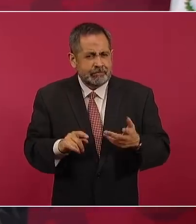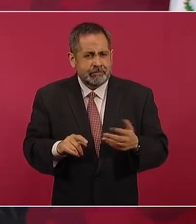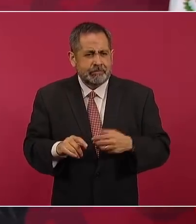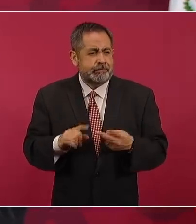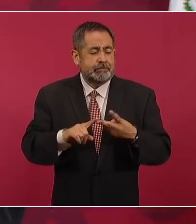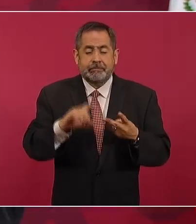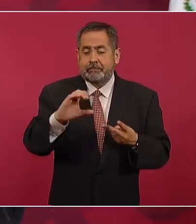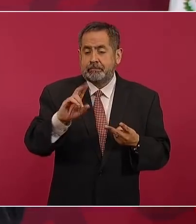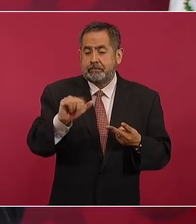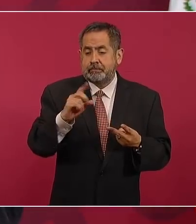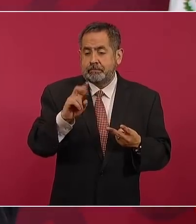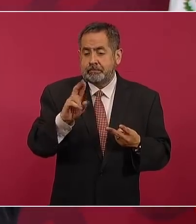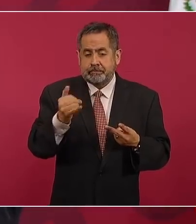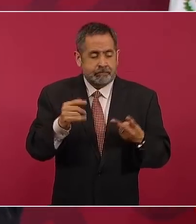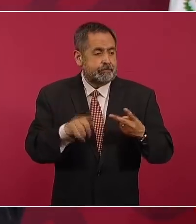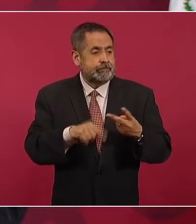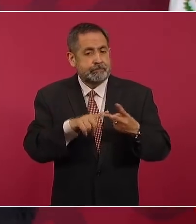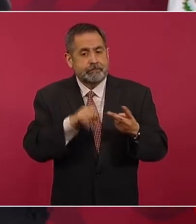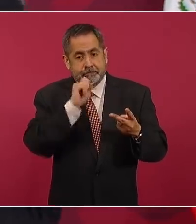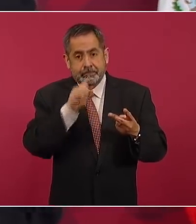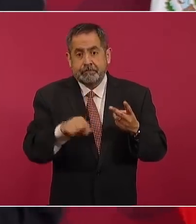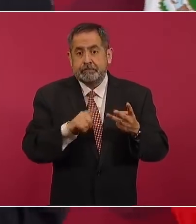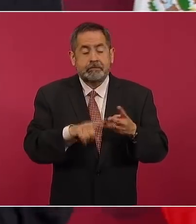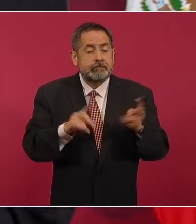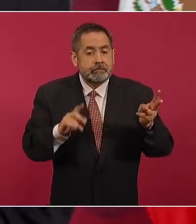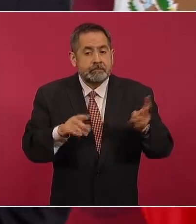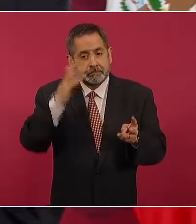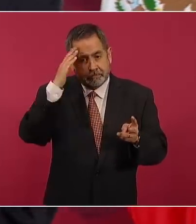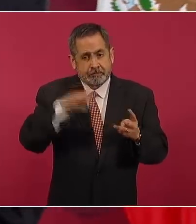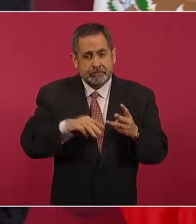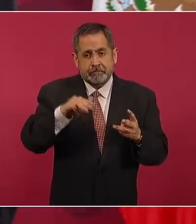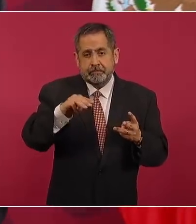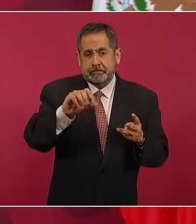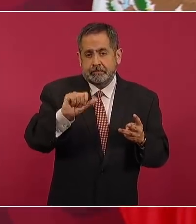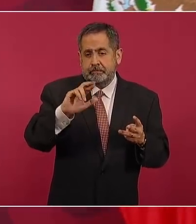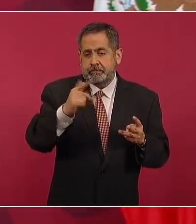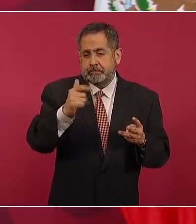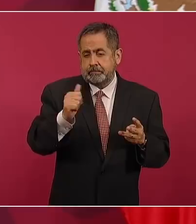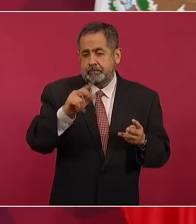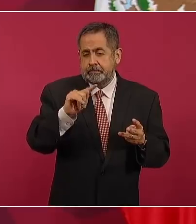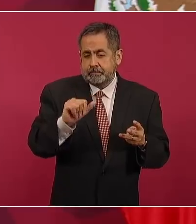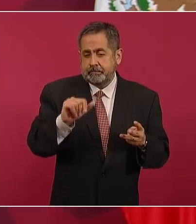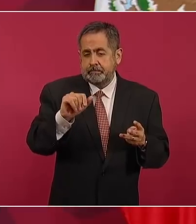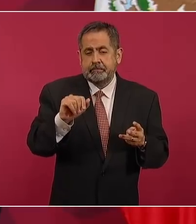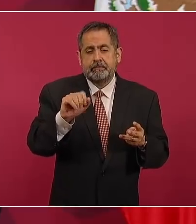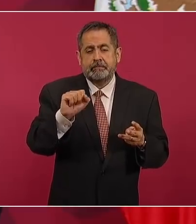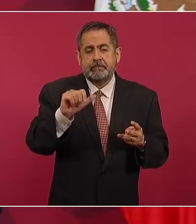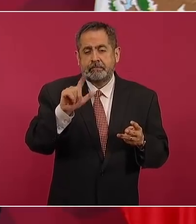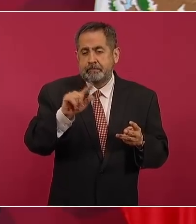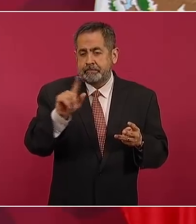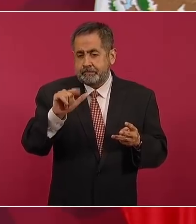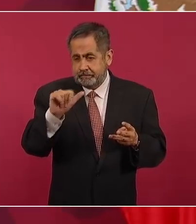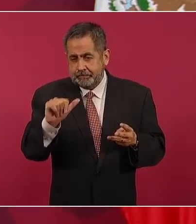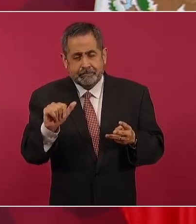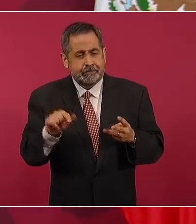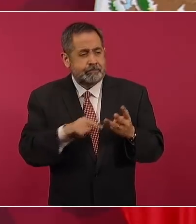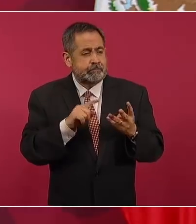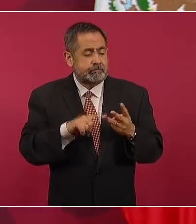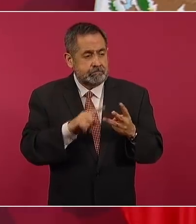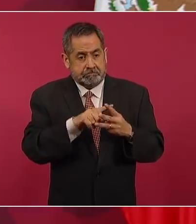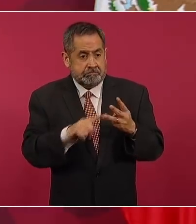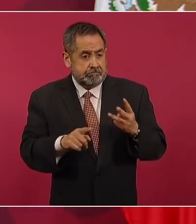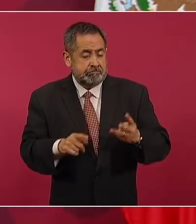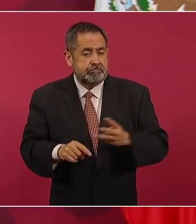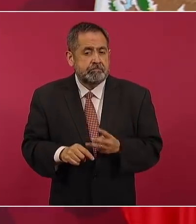Cuadri, pero también seguro la señora Margarita Zavala, hay tres,